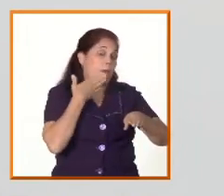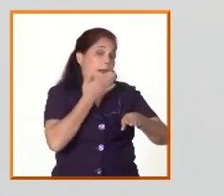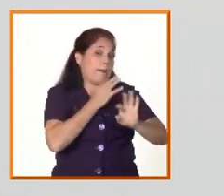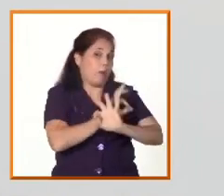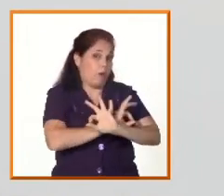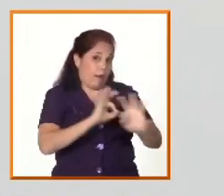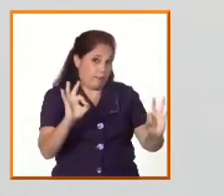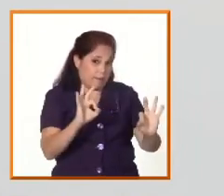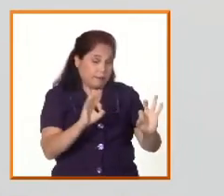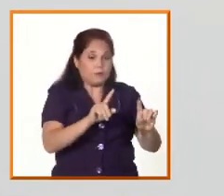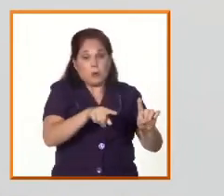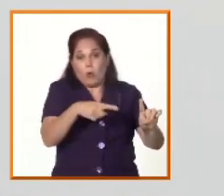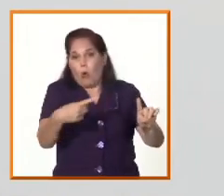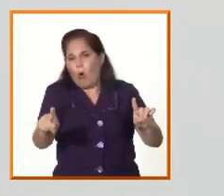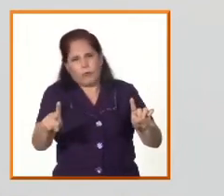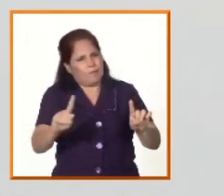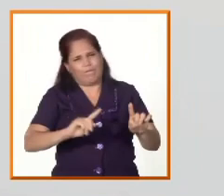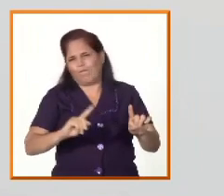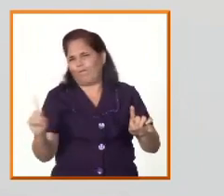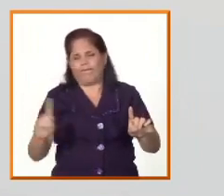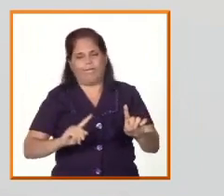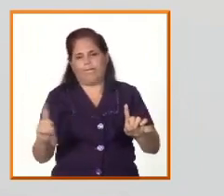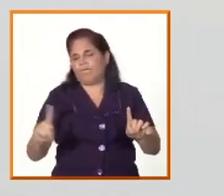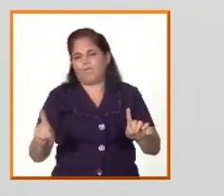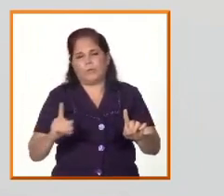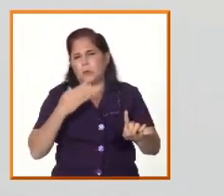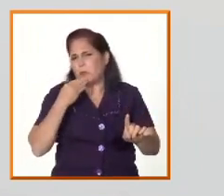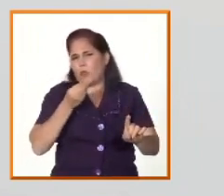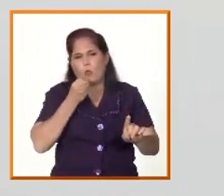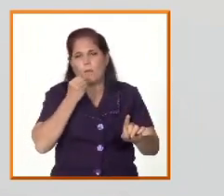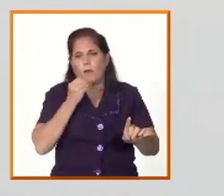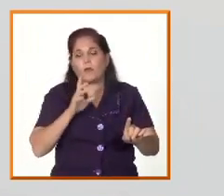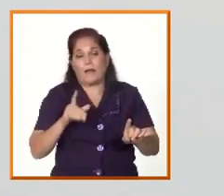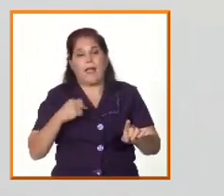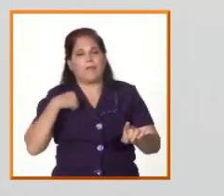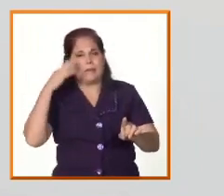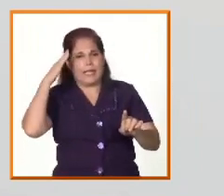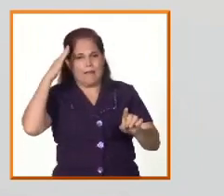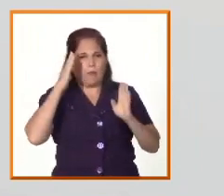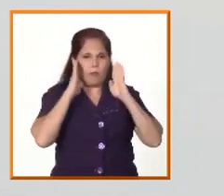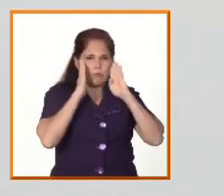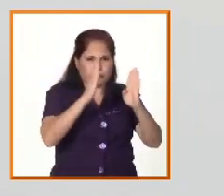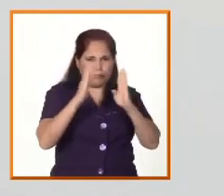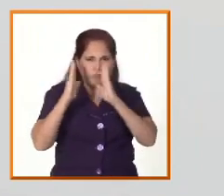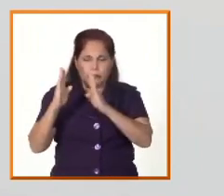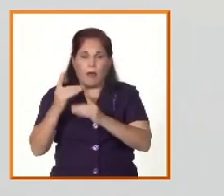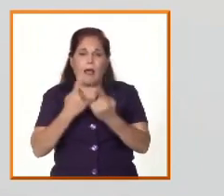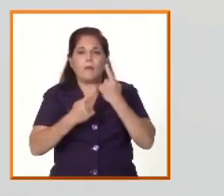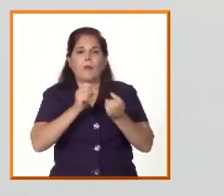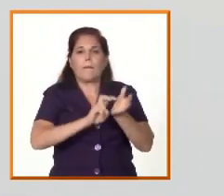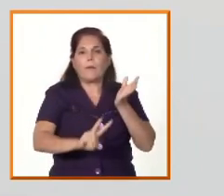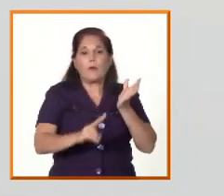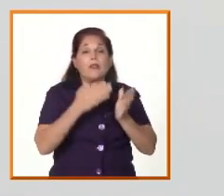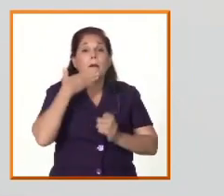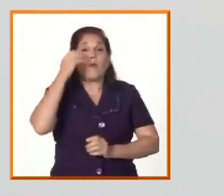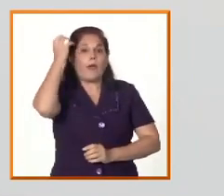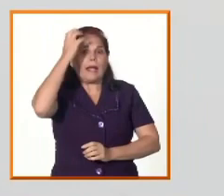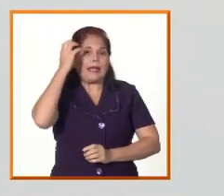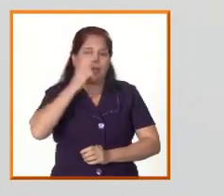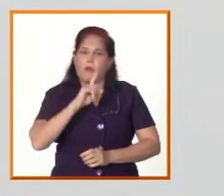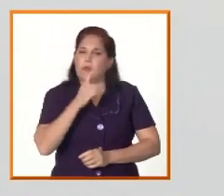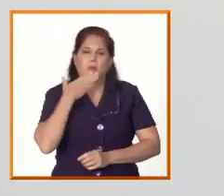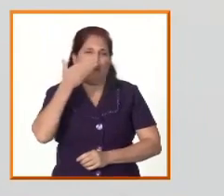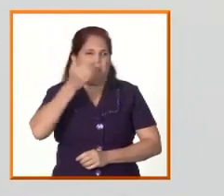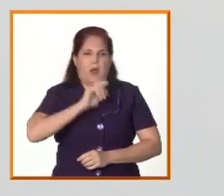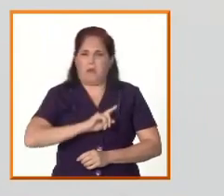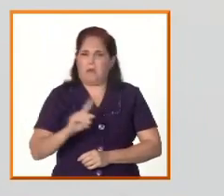y que me calló porque tenemos que ser sinceros y además tenemos toda la información de que hay provincias que no tienen buen criterio de ron que estamos haciendo